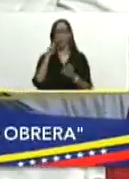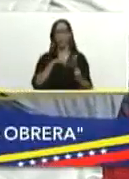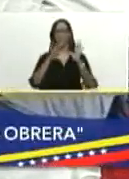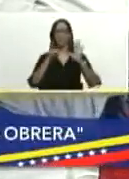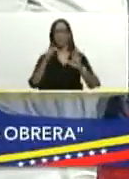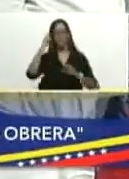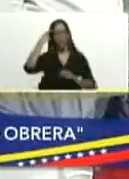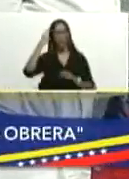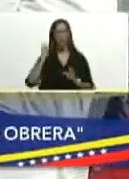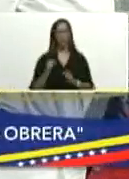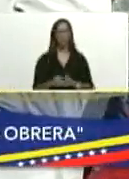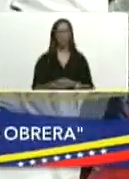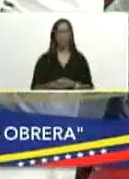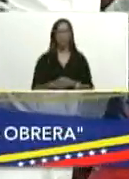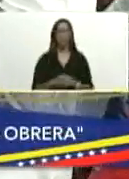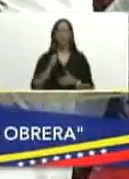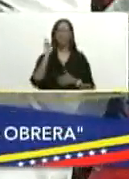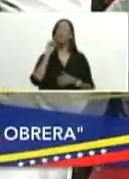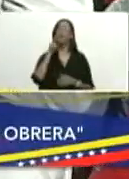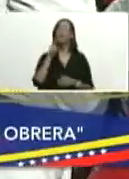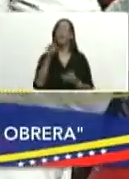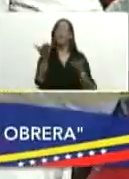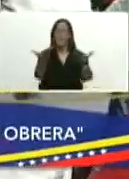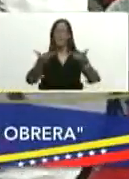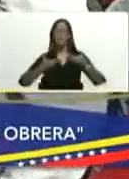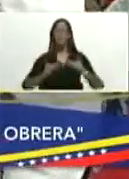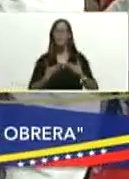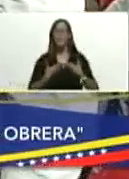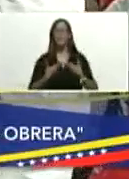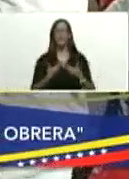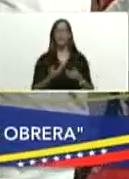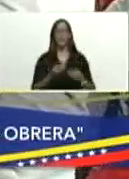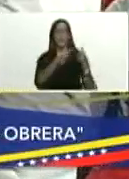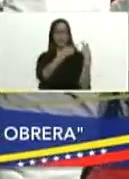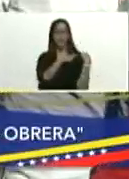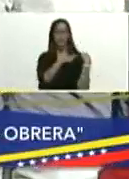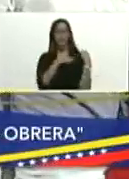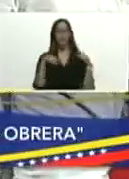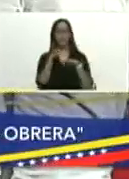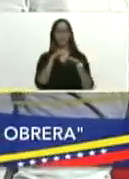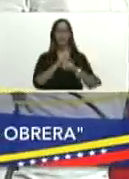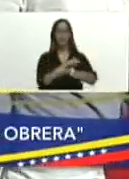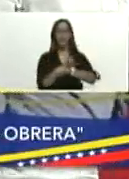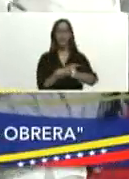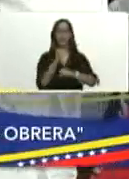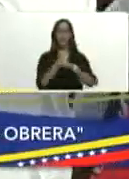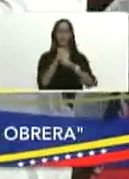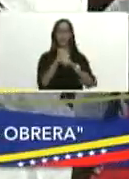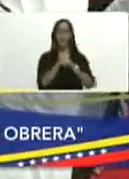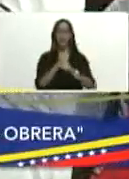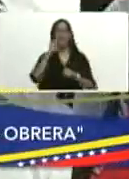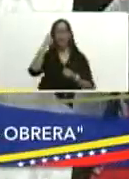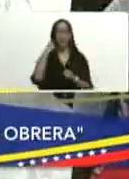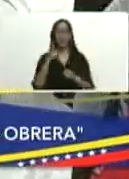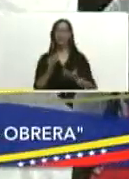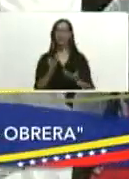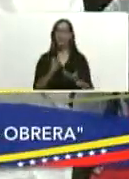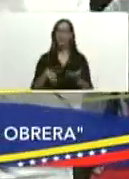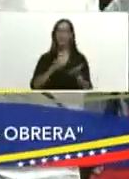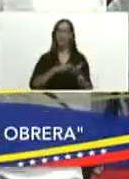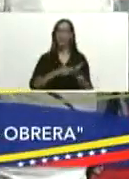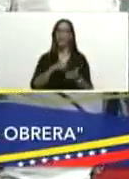recuerdo cuando usted me dio a mí la tarea de asumir el Ministerio del poder popular del trabajo recuerdo que me enfatizó tres